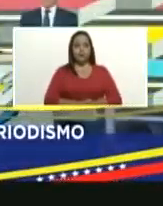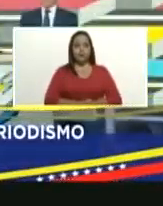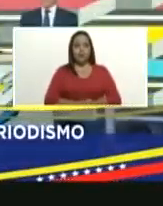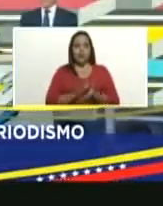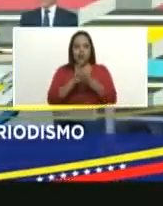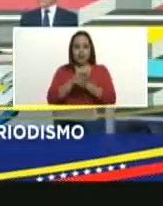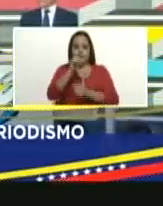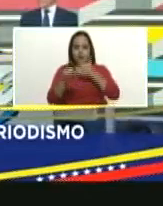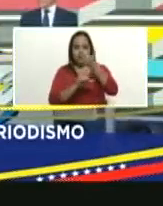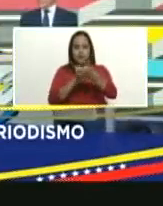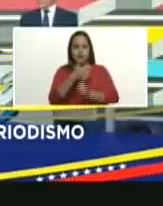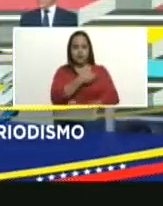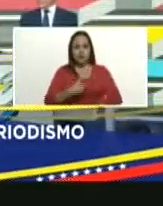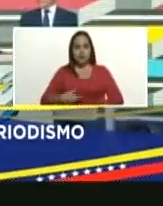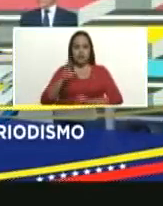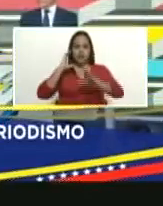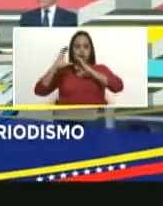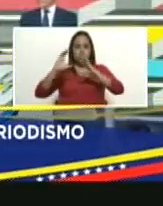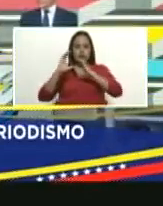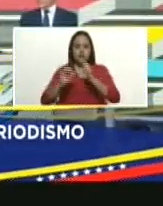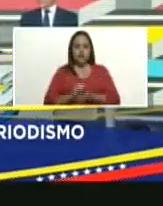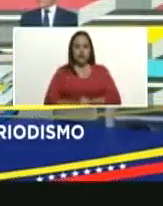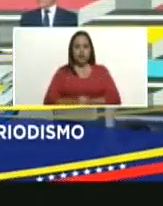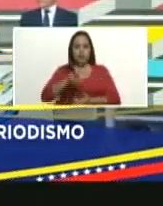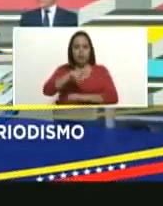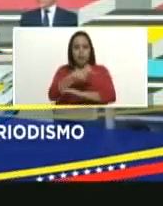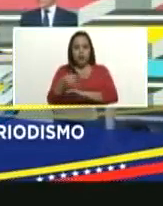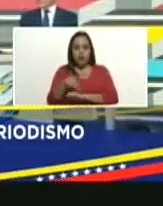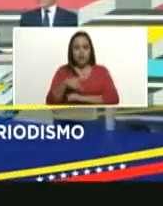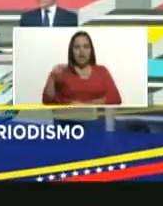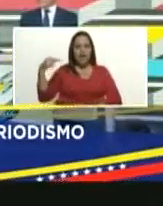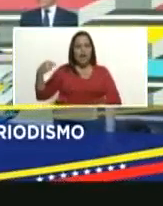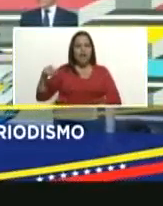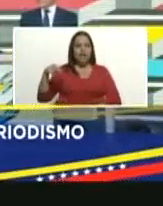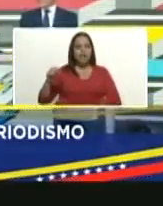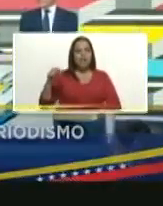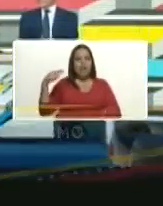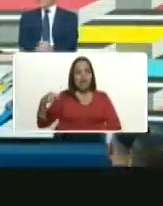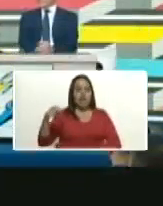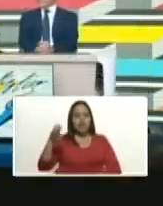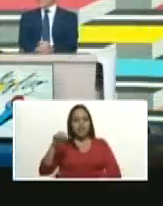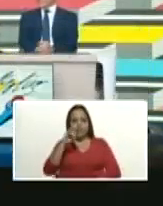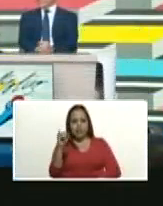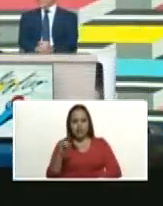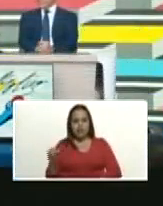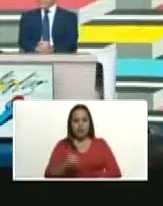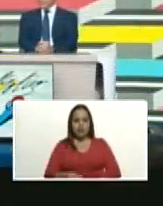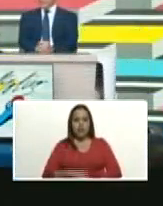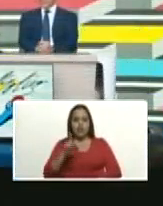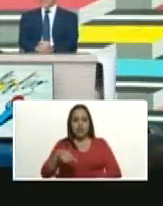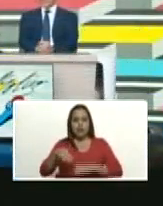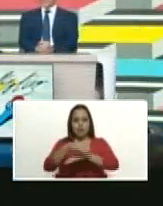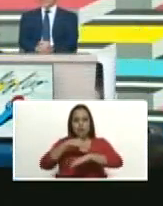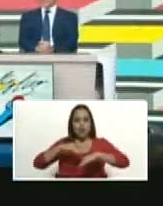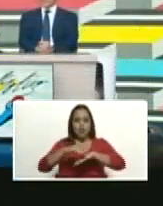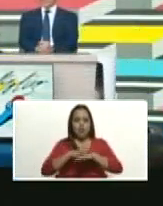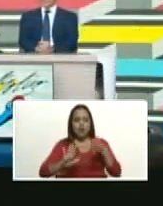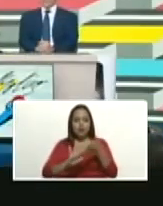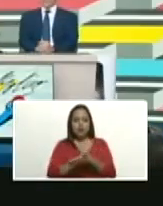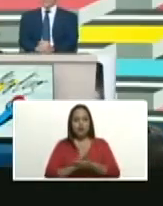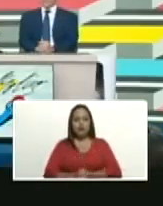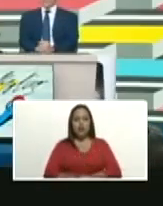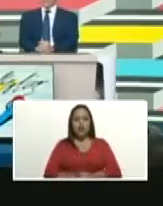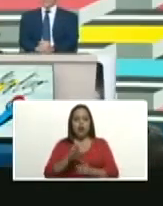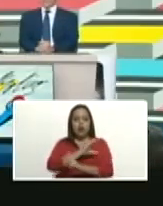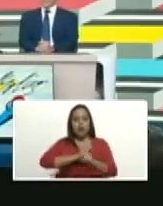compañero vicepresidente de comunicación, al poeta Alfred Nazaret Ñáñez, al ministro del Poder Popular para